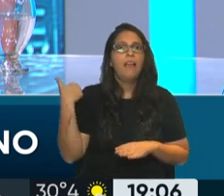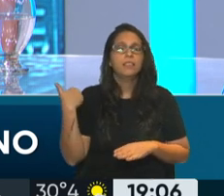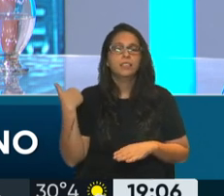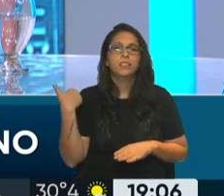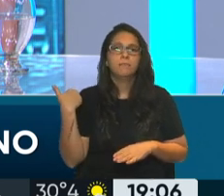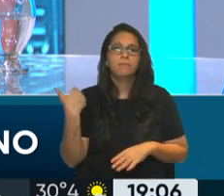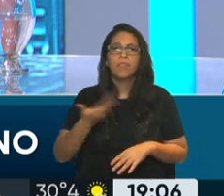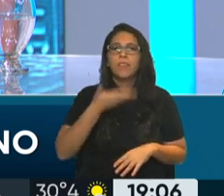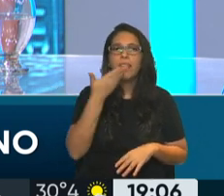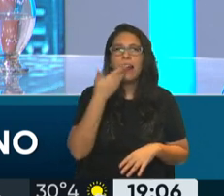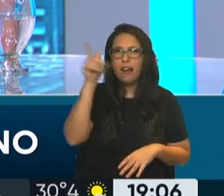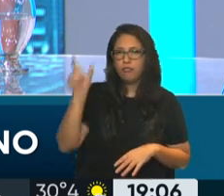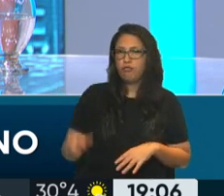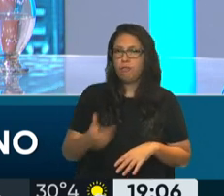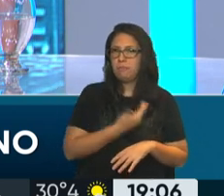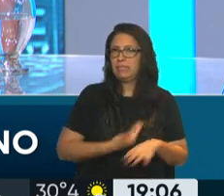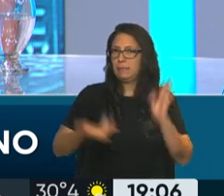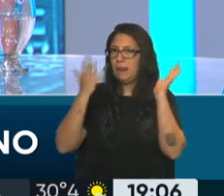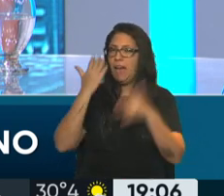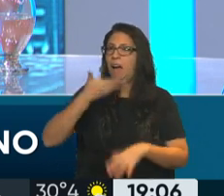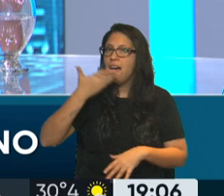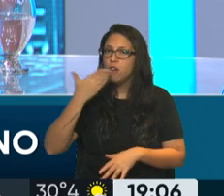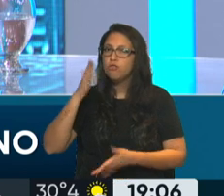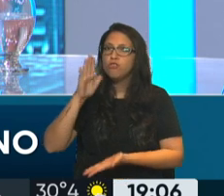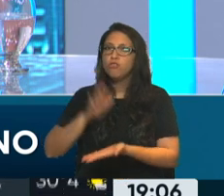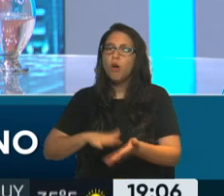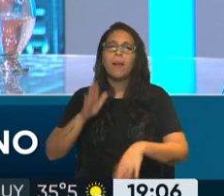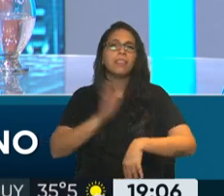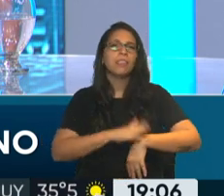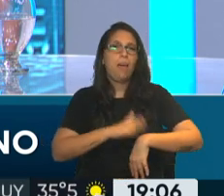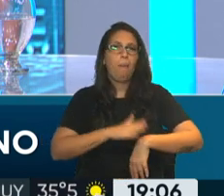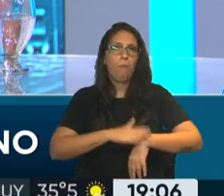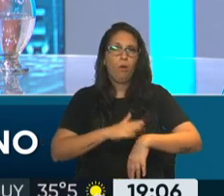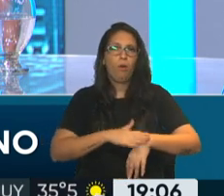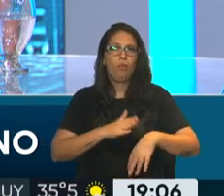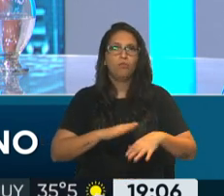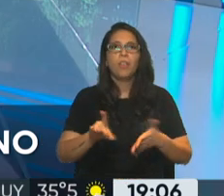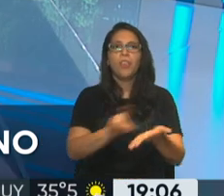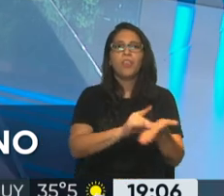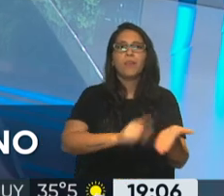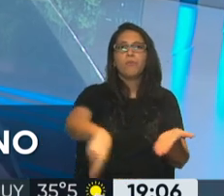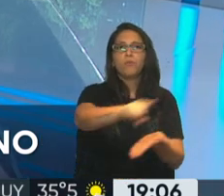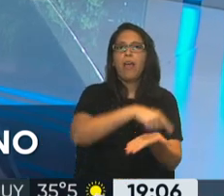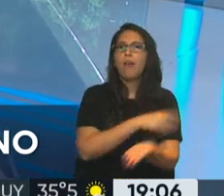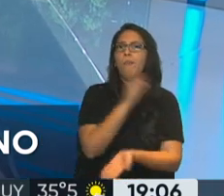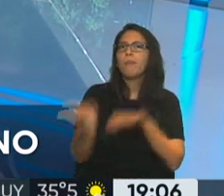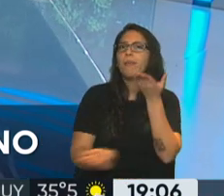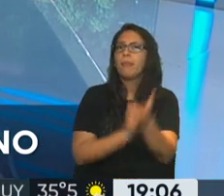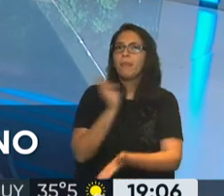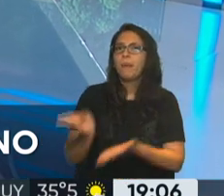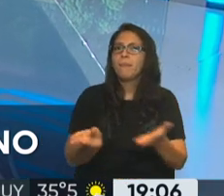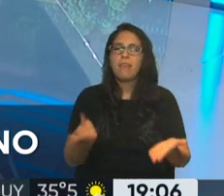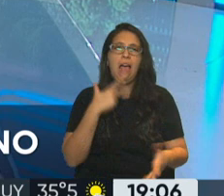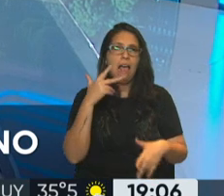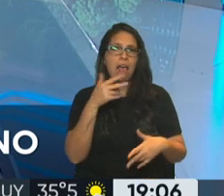la declaración del presidente Miley con respecto a los tiempos que los diputados le pedían de hecho en un